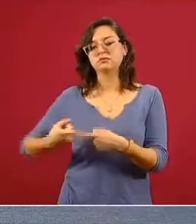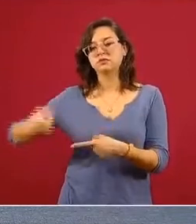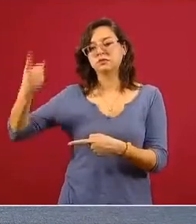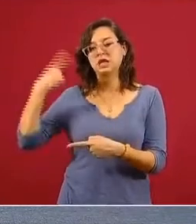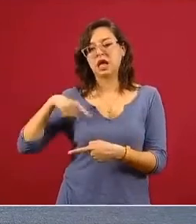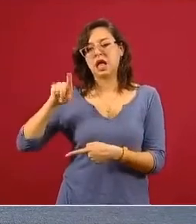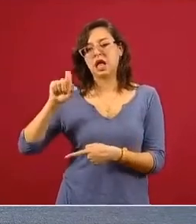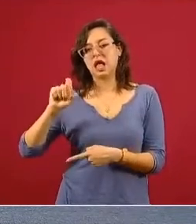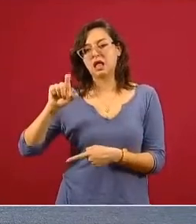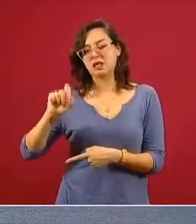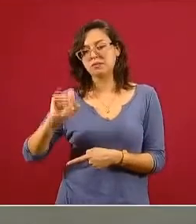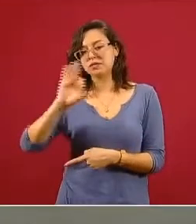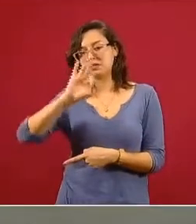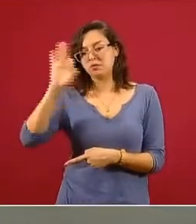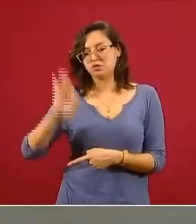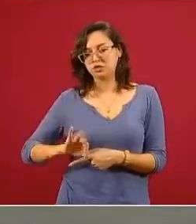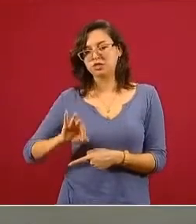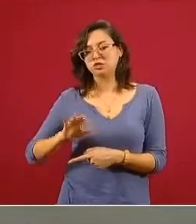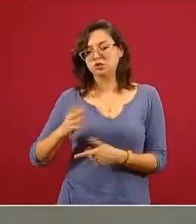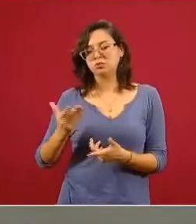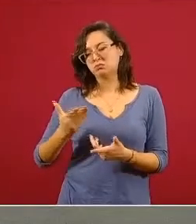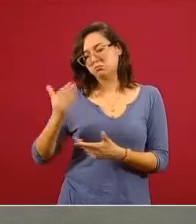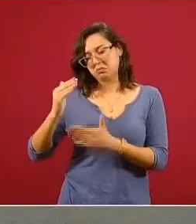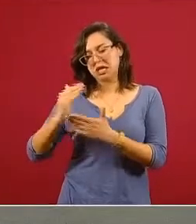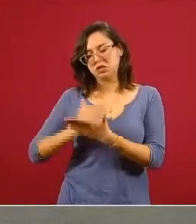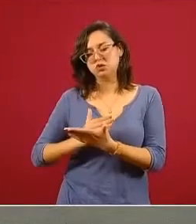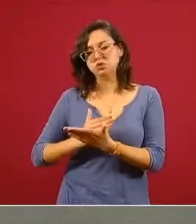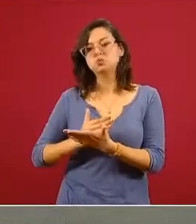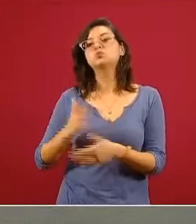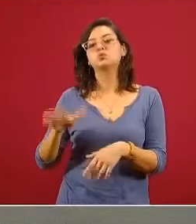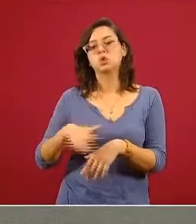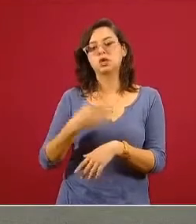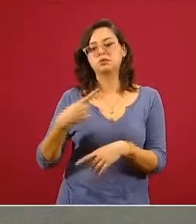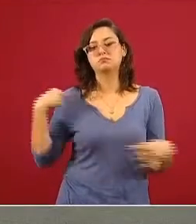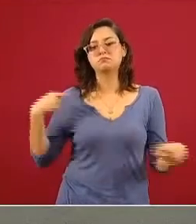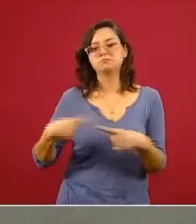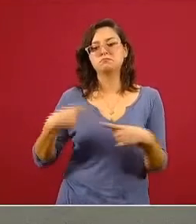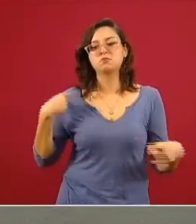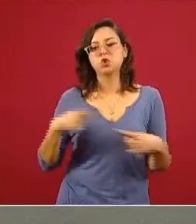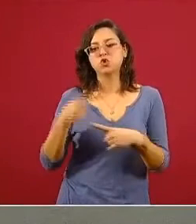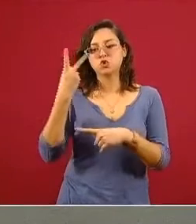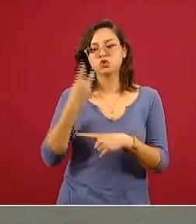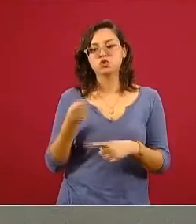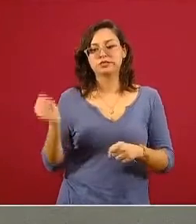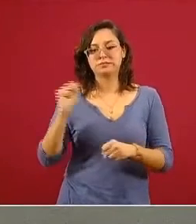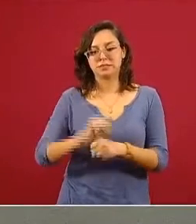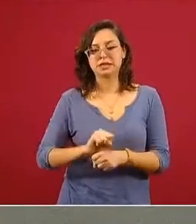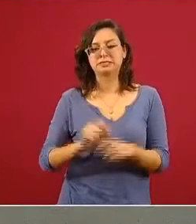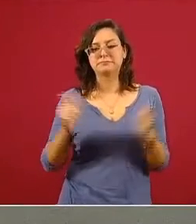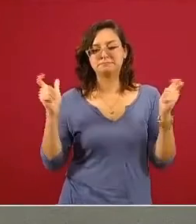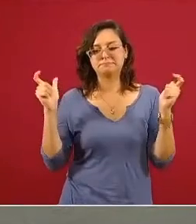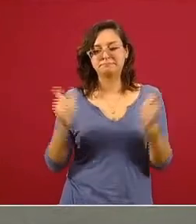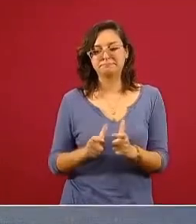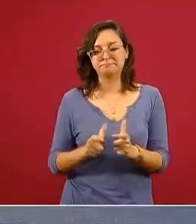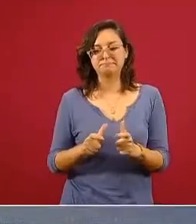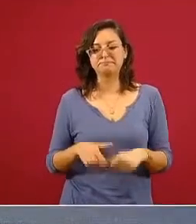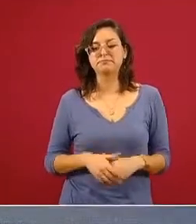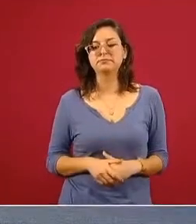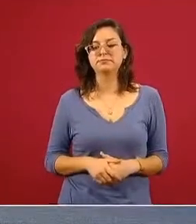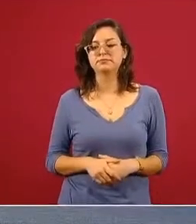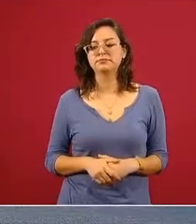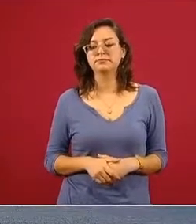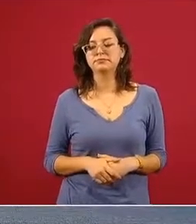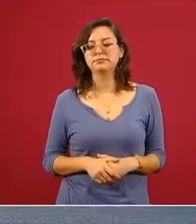arriba del 20%, y puede estar dado precisamente por esa reducción ya de casos que se dio en la semana